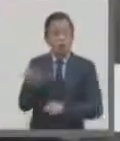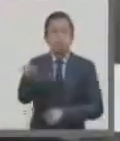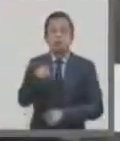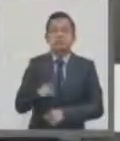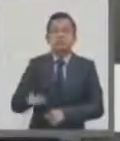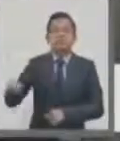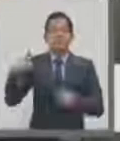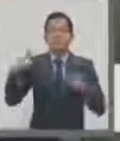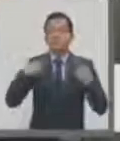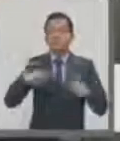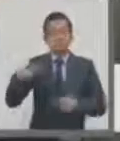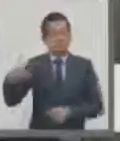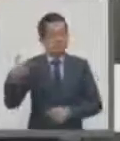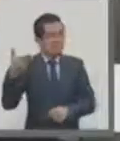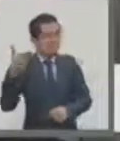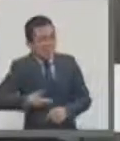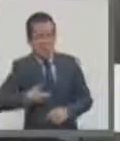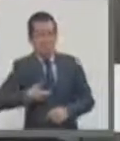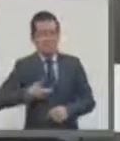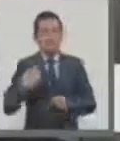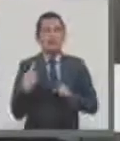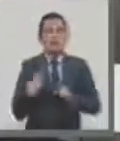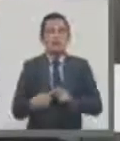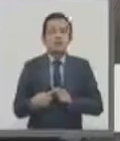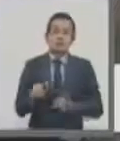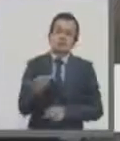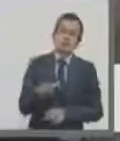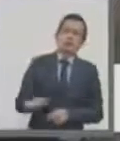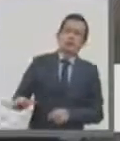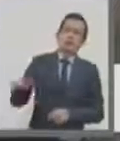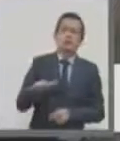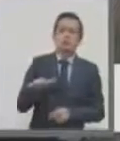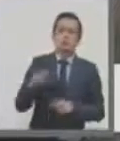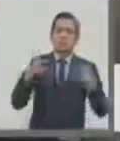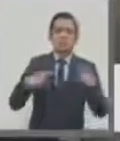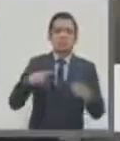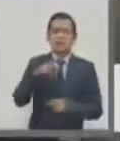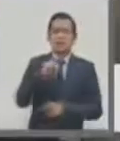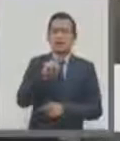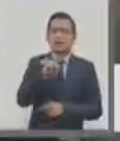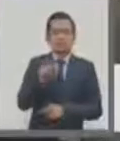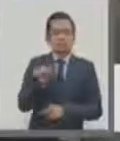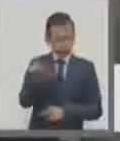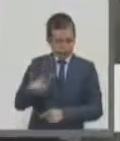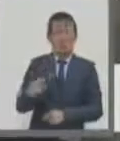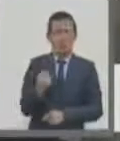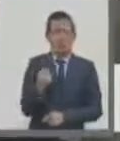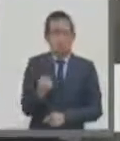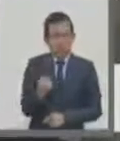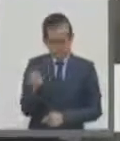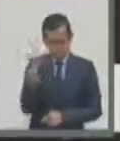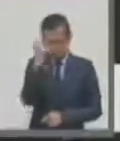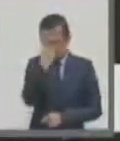de la poderosa voz de una raza fuerte, bella y